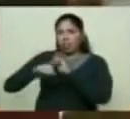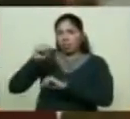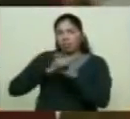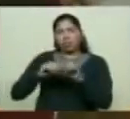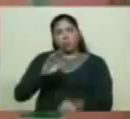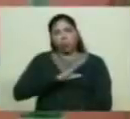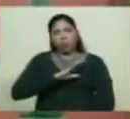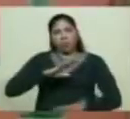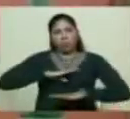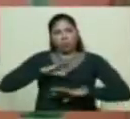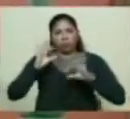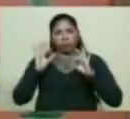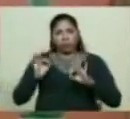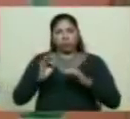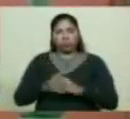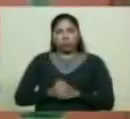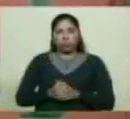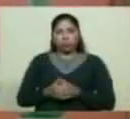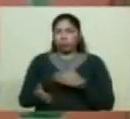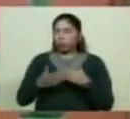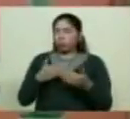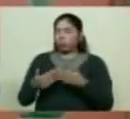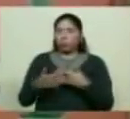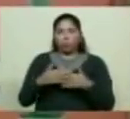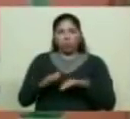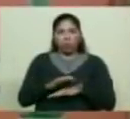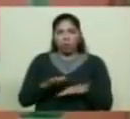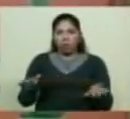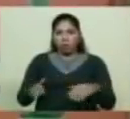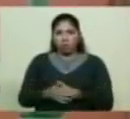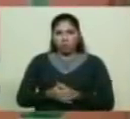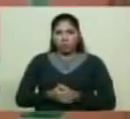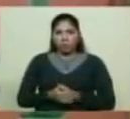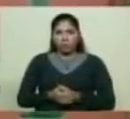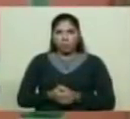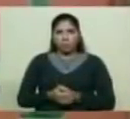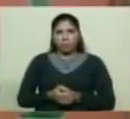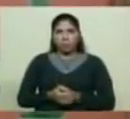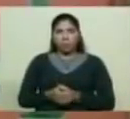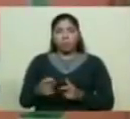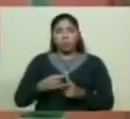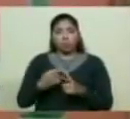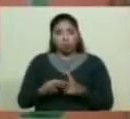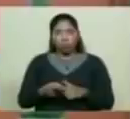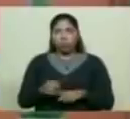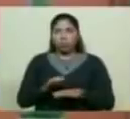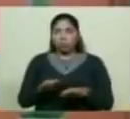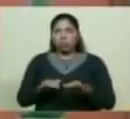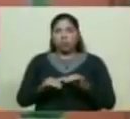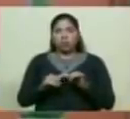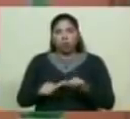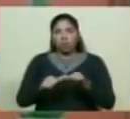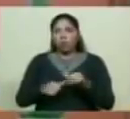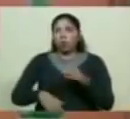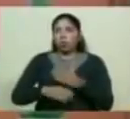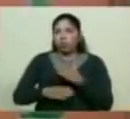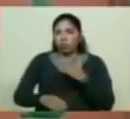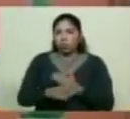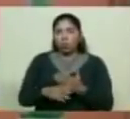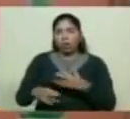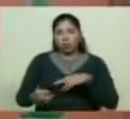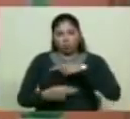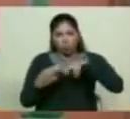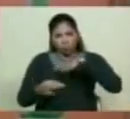a la costa que sea mantener y profundizar las políticas sociales de la revolución bolivariana